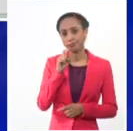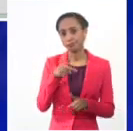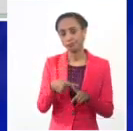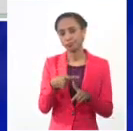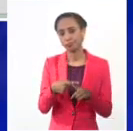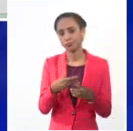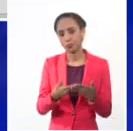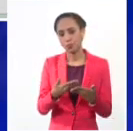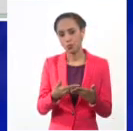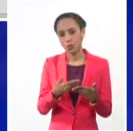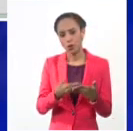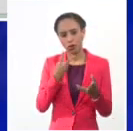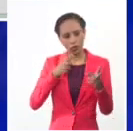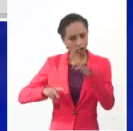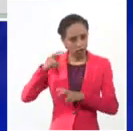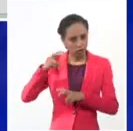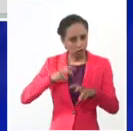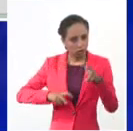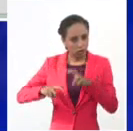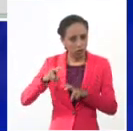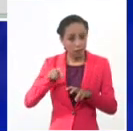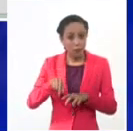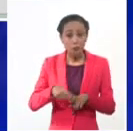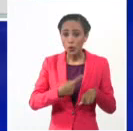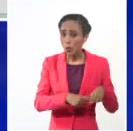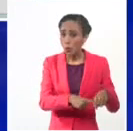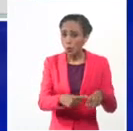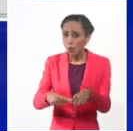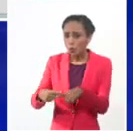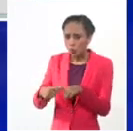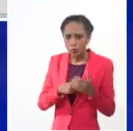muestras que procesaron. El resto de las provincias